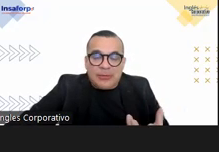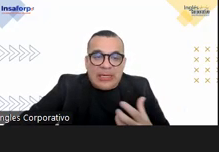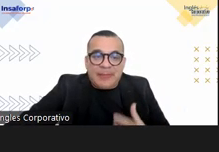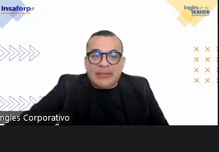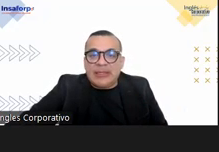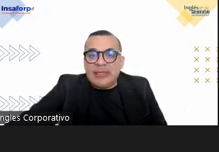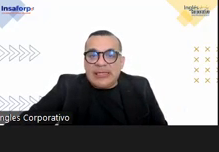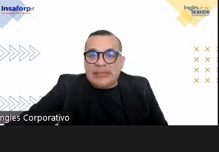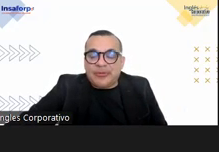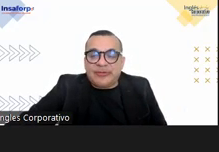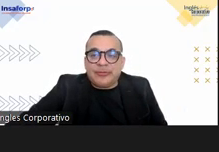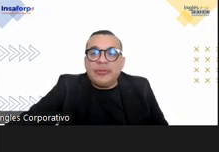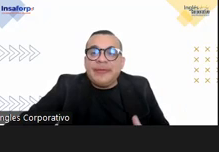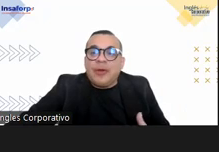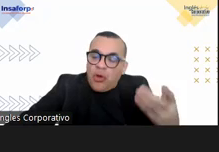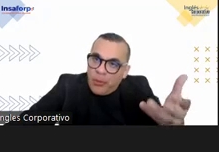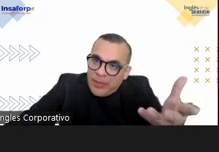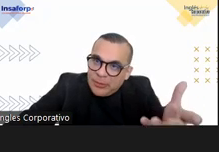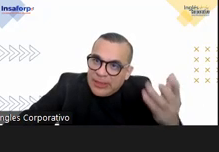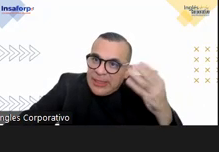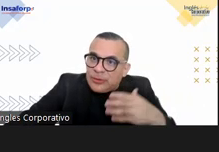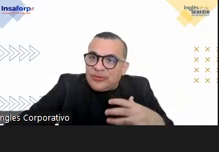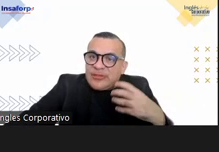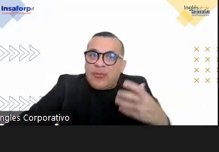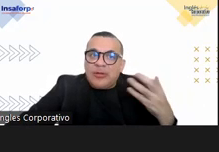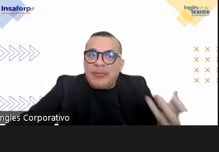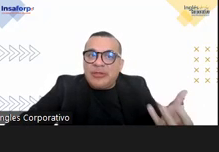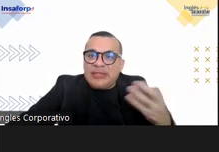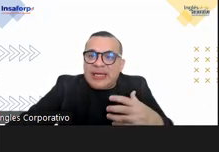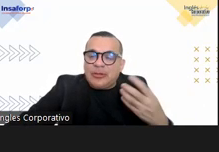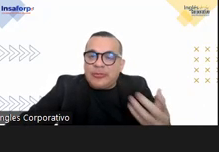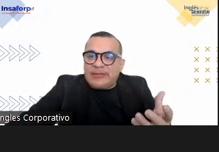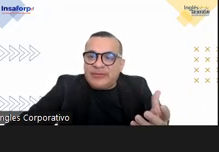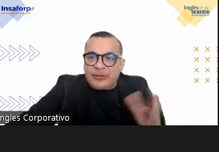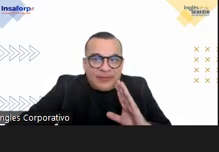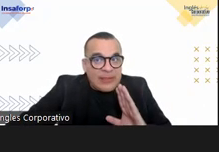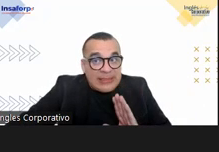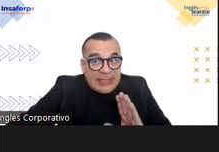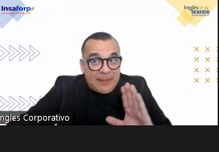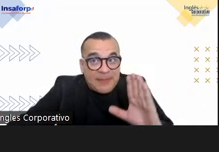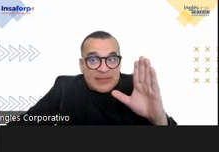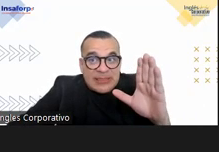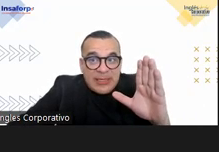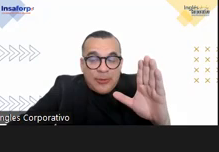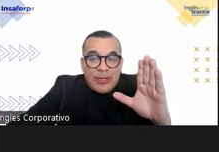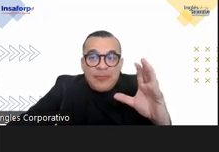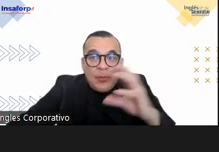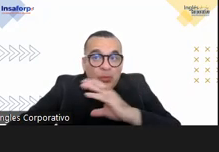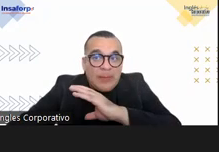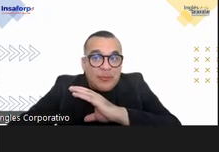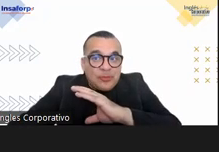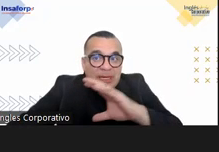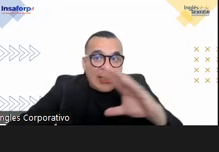Estaba viendo claramente ese proceso. ¿Cómo me ayuda entonces el cuadro de mando integral a tomar decisiones? Déjeme presentarle